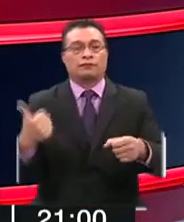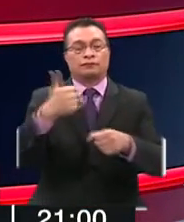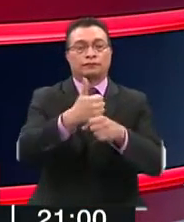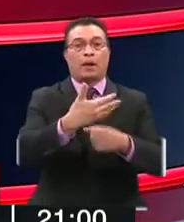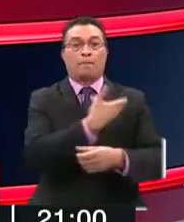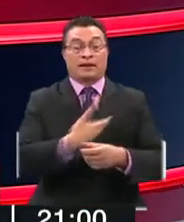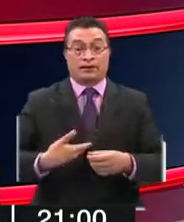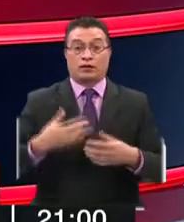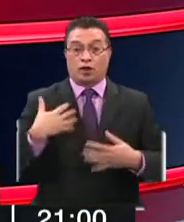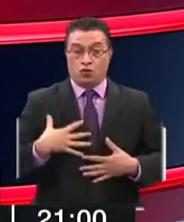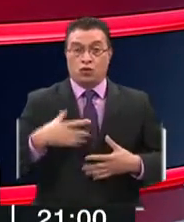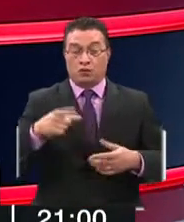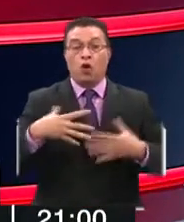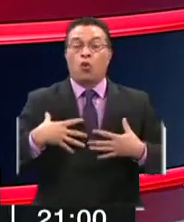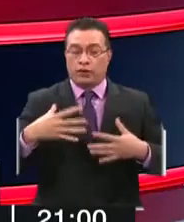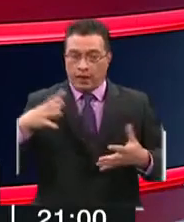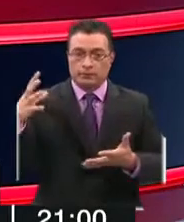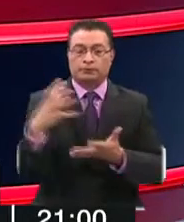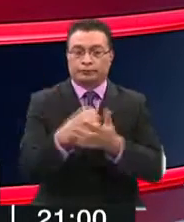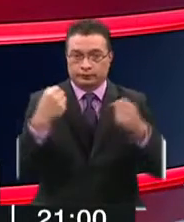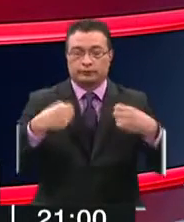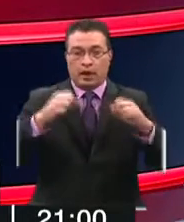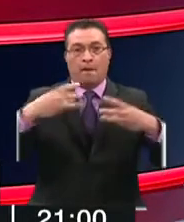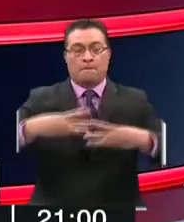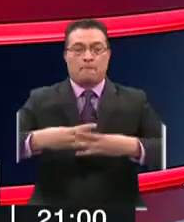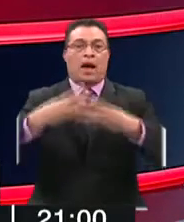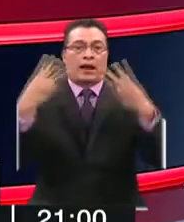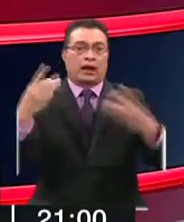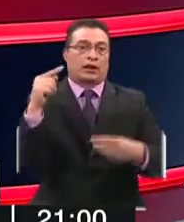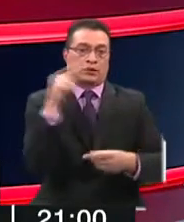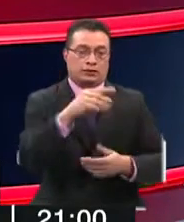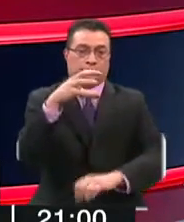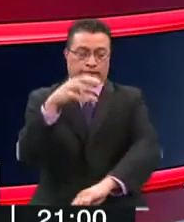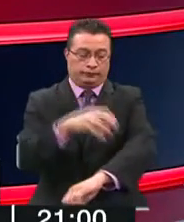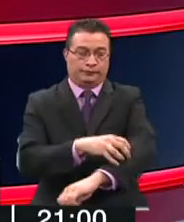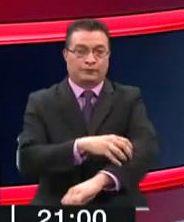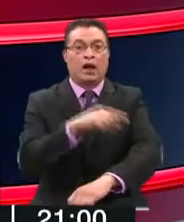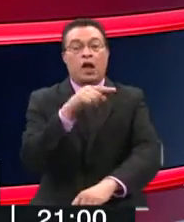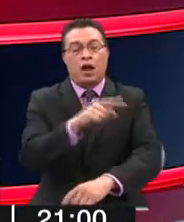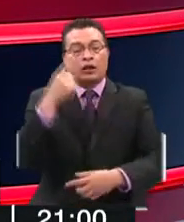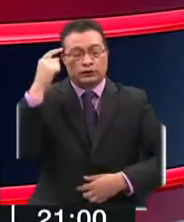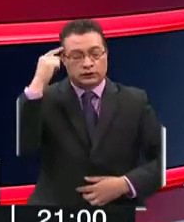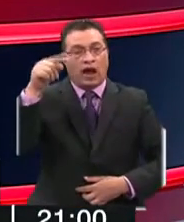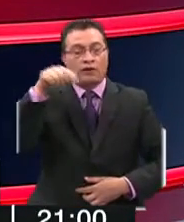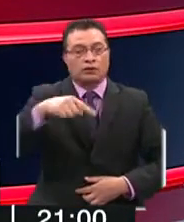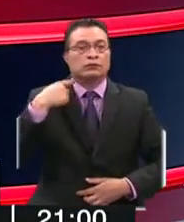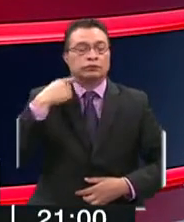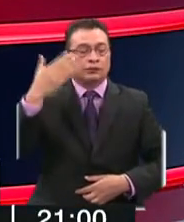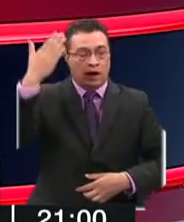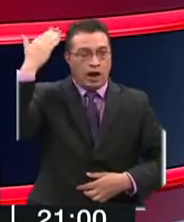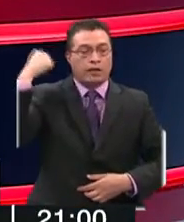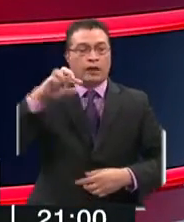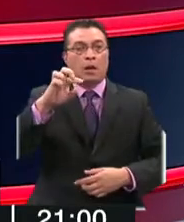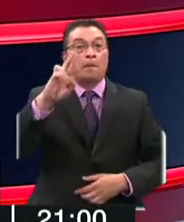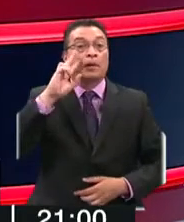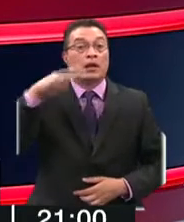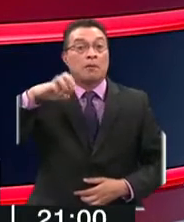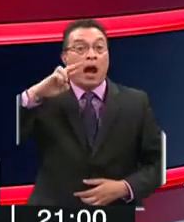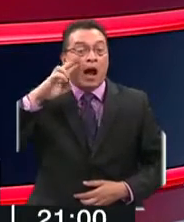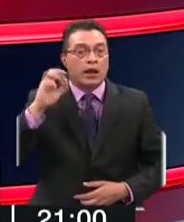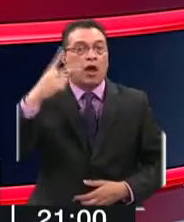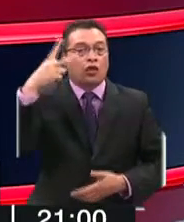Cristiana. Esto es para ganar, dijo la senadora por Magallanes, consciente también del peso del traspié que sufrió el partido en las primarias del